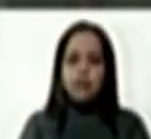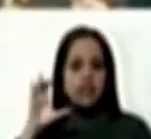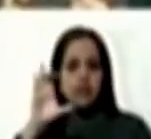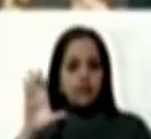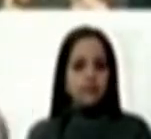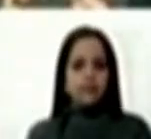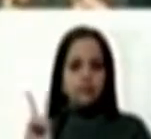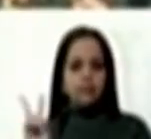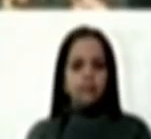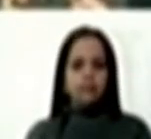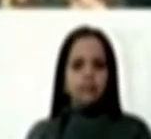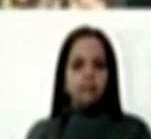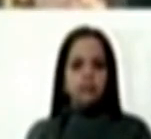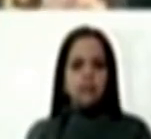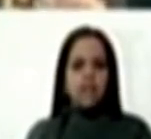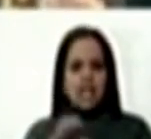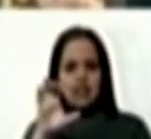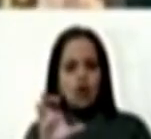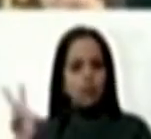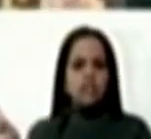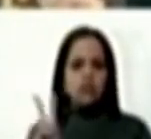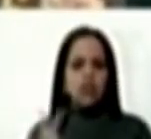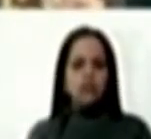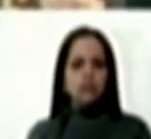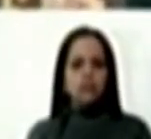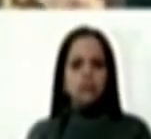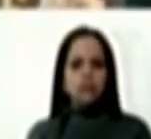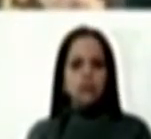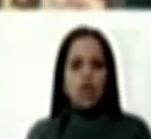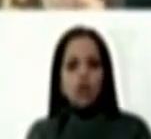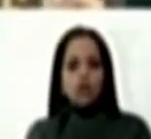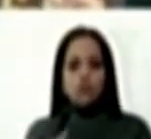Josep Borrell. Entonces, revirtió la decisión solo tres días después.